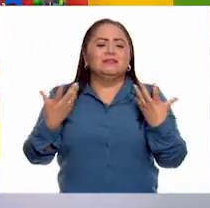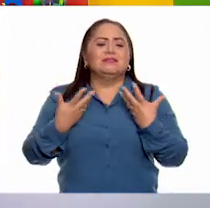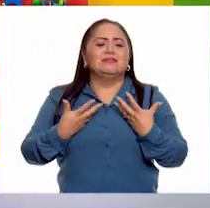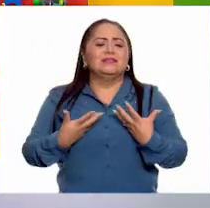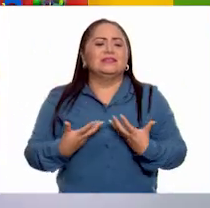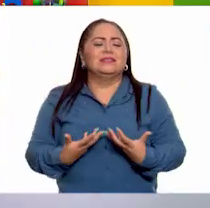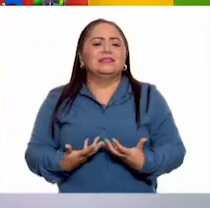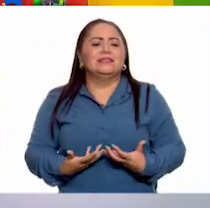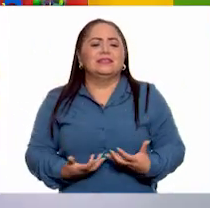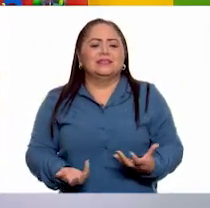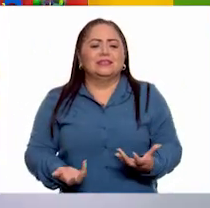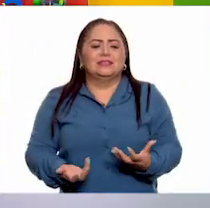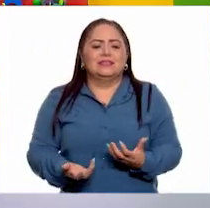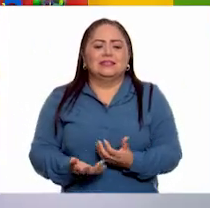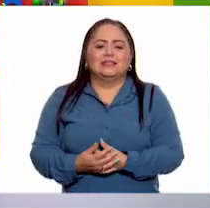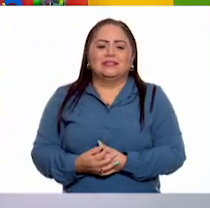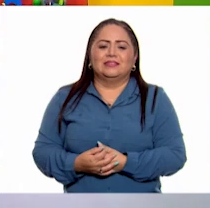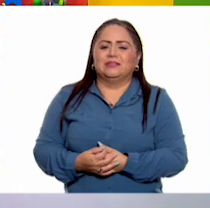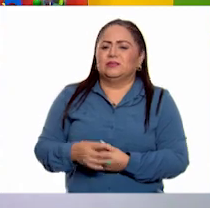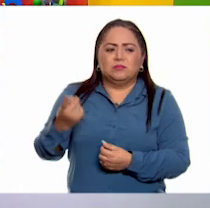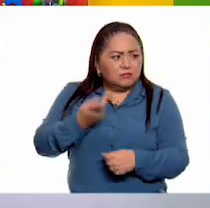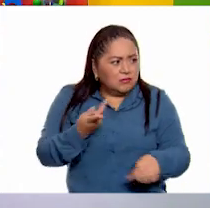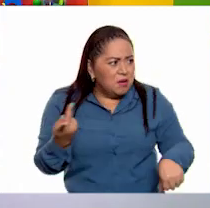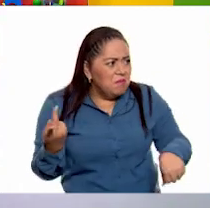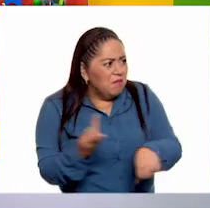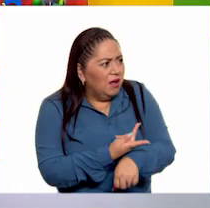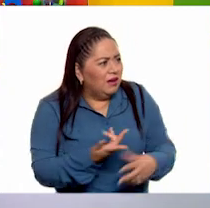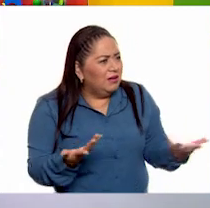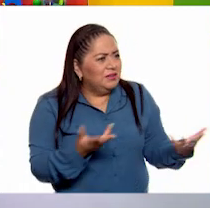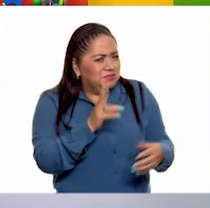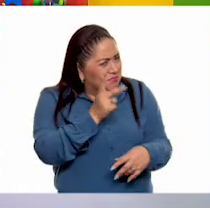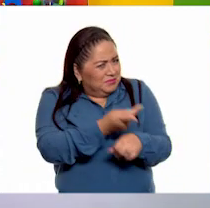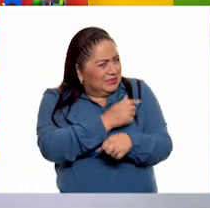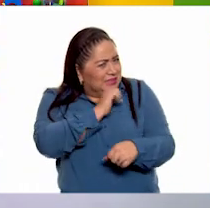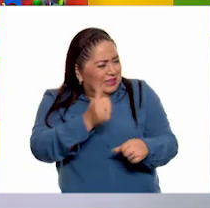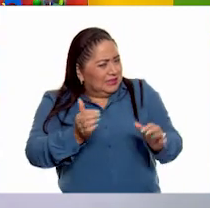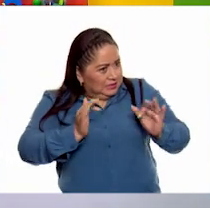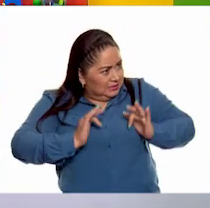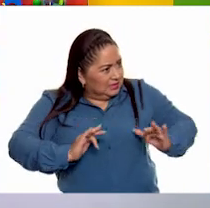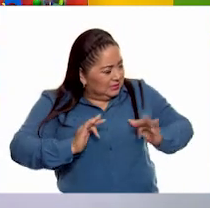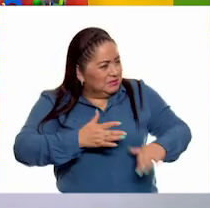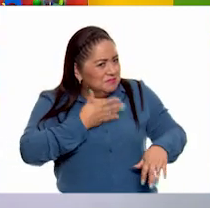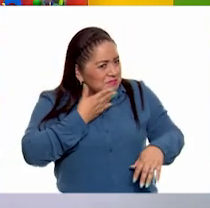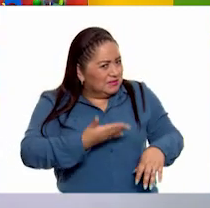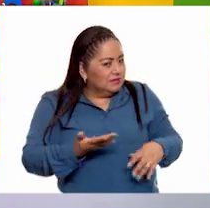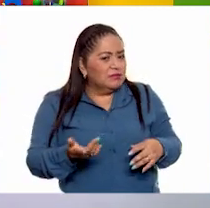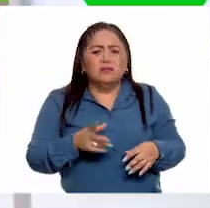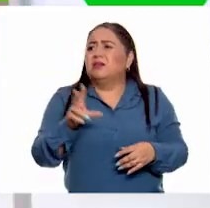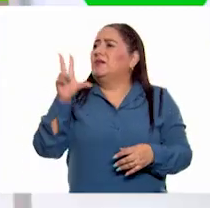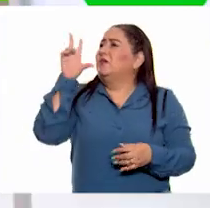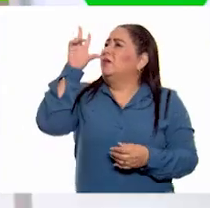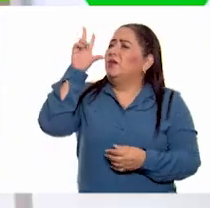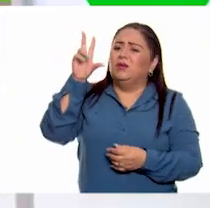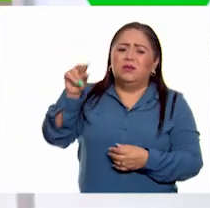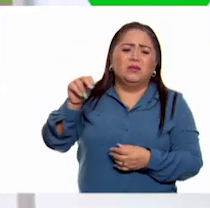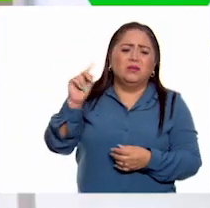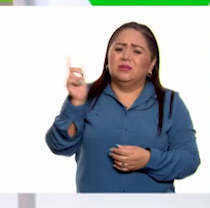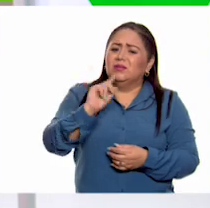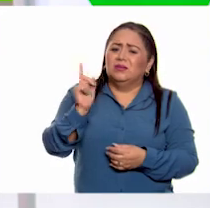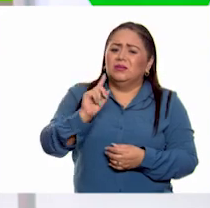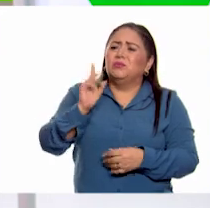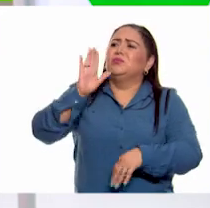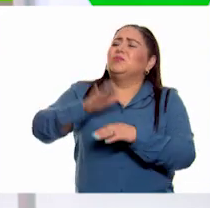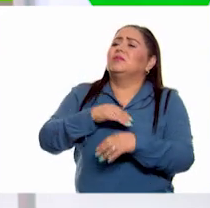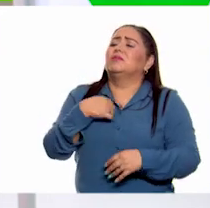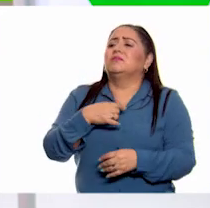¡Sohara, aléjala de mí! ¡Ay, qué te pasa, Ana! Tranquila, ¿te sientes bien? No, es que... Ay, es que, ¿sabes?